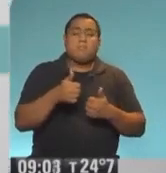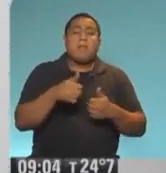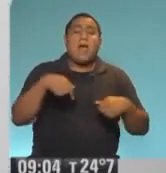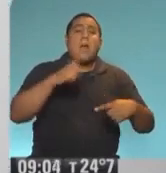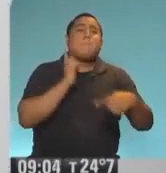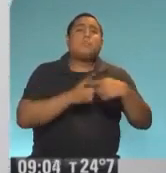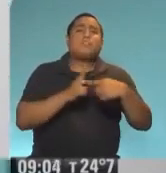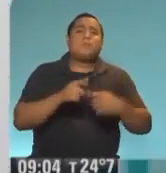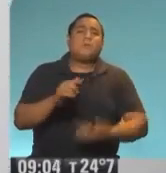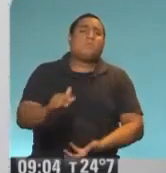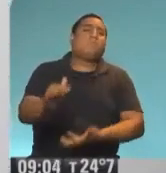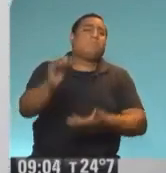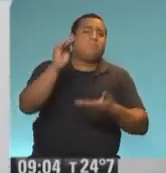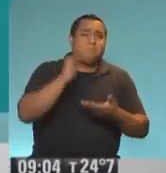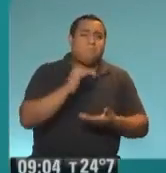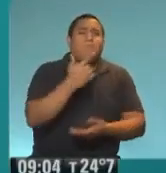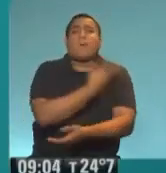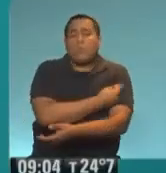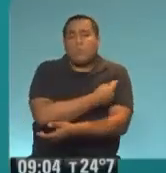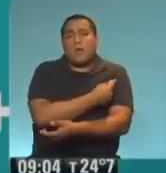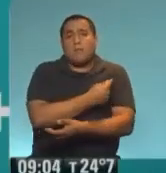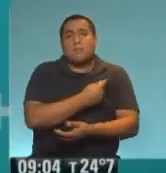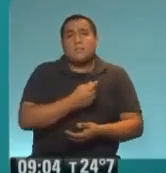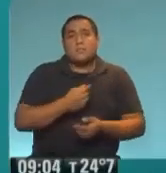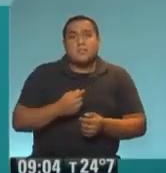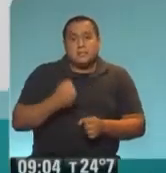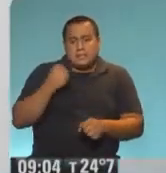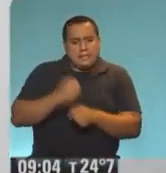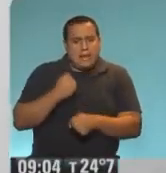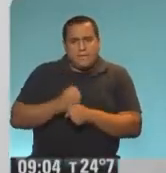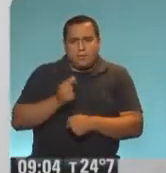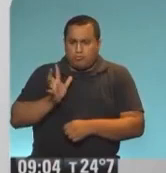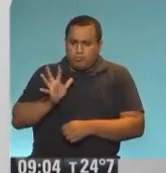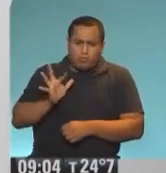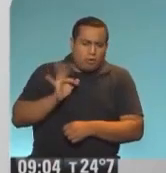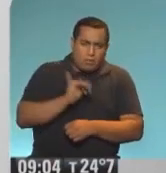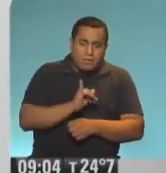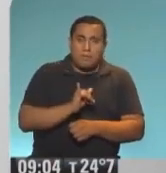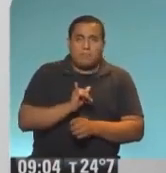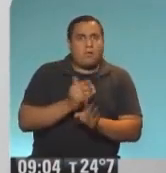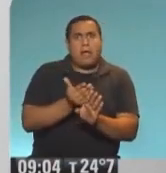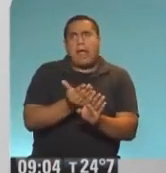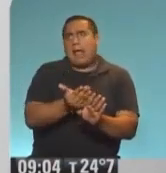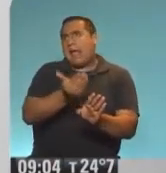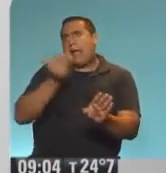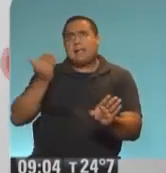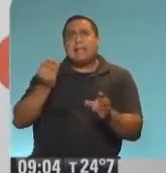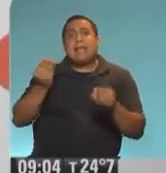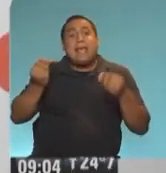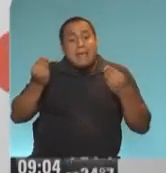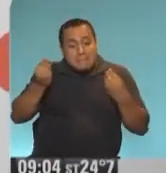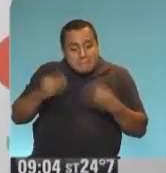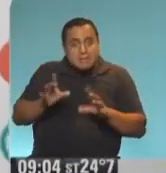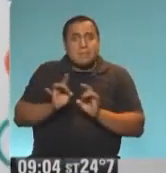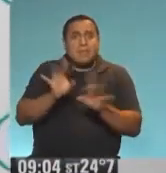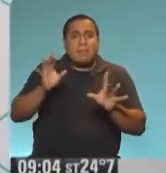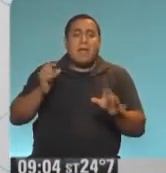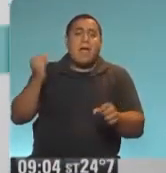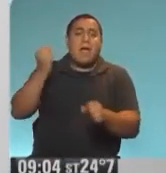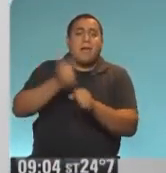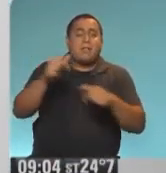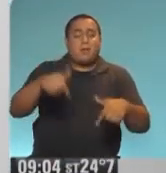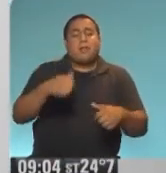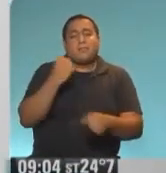mañana empezamos, hemos trabajado muchísimo todos los días, no solo los últimos días, desde el principio de esta historia, y no solo para